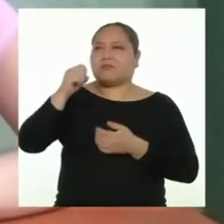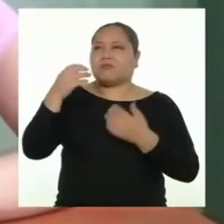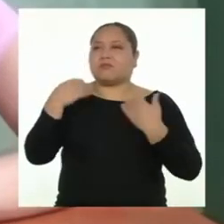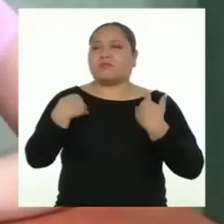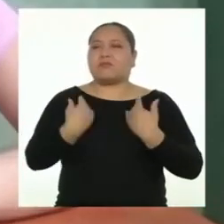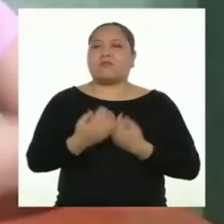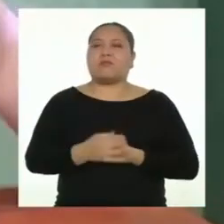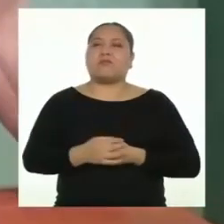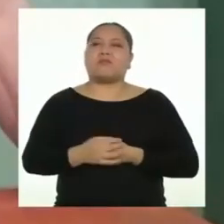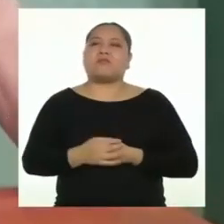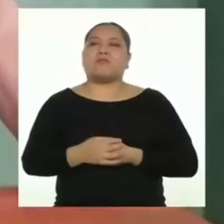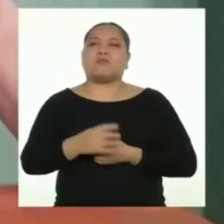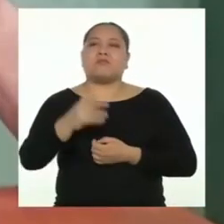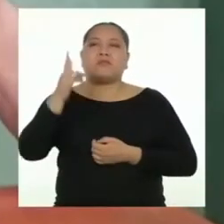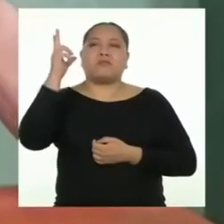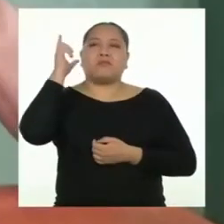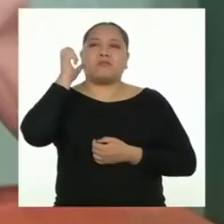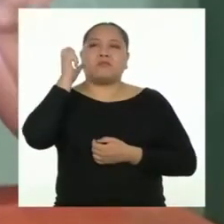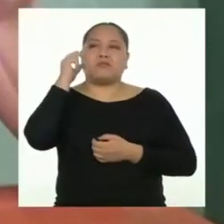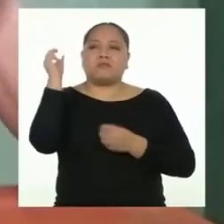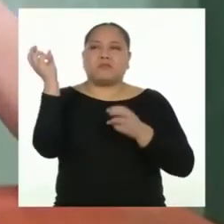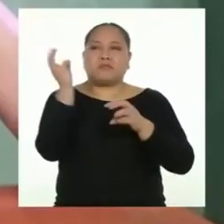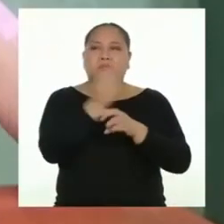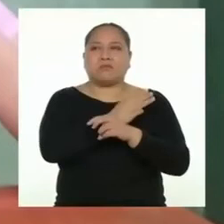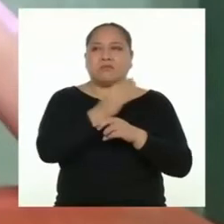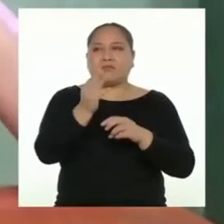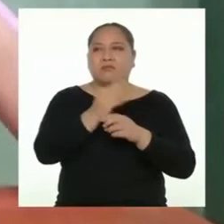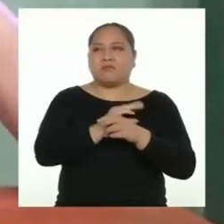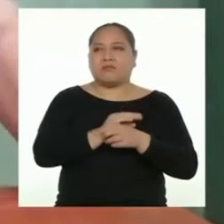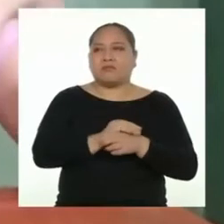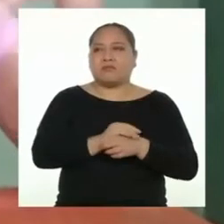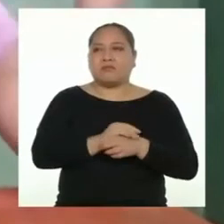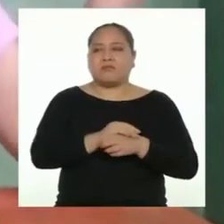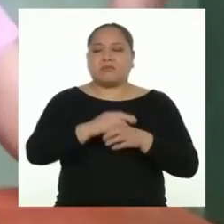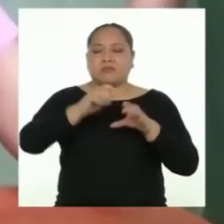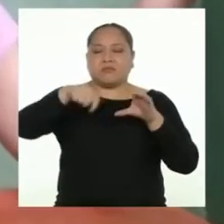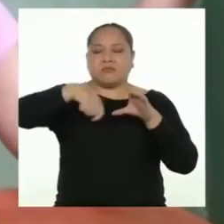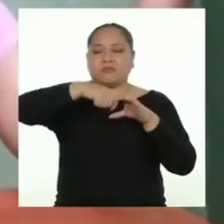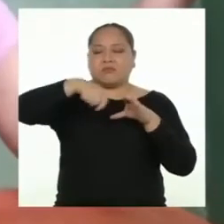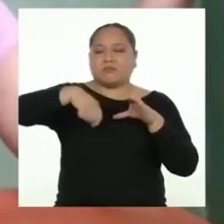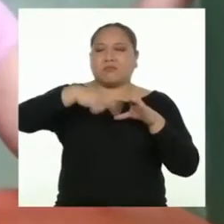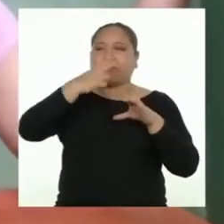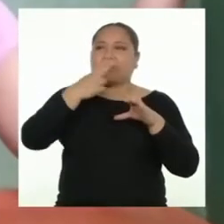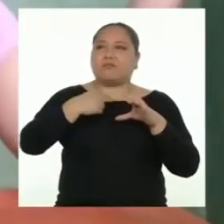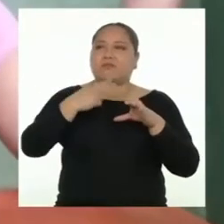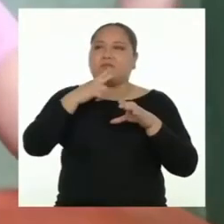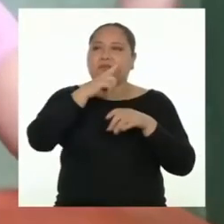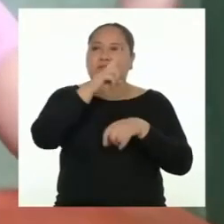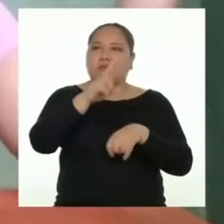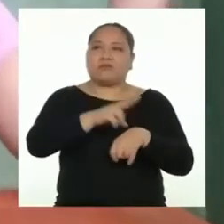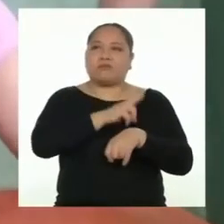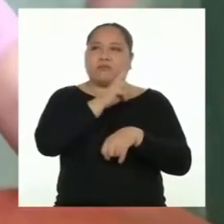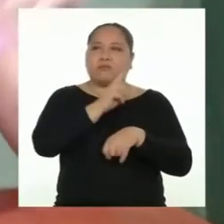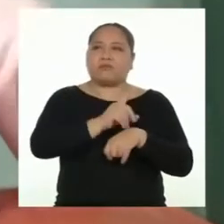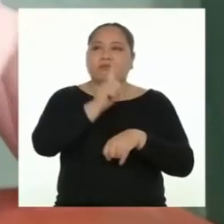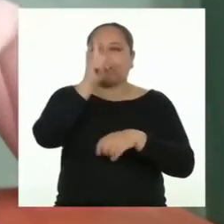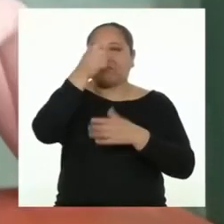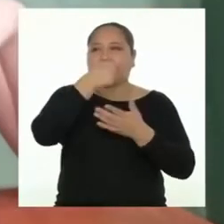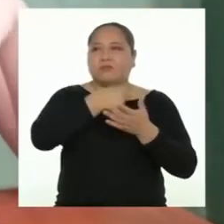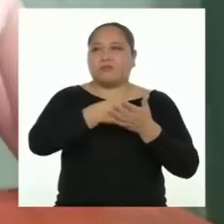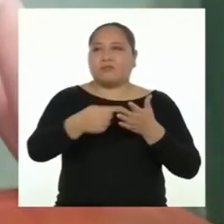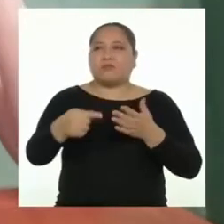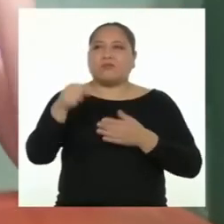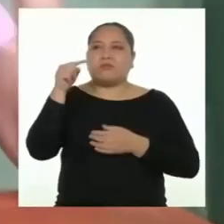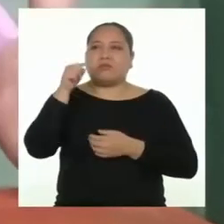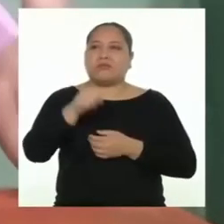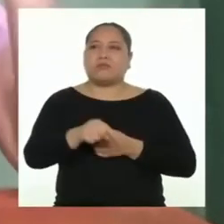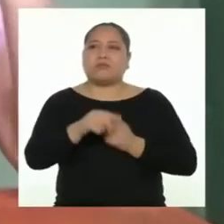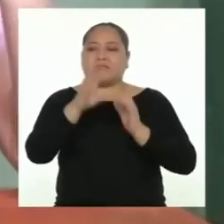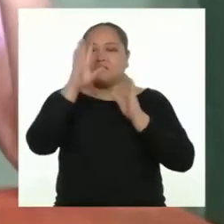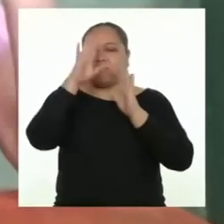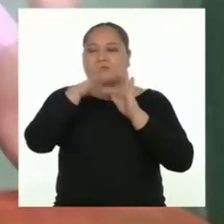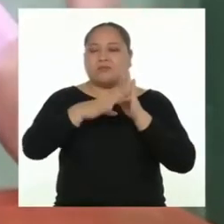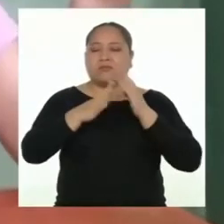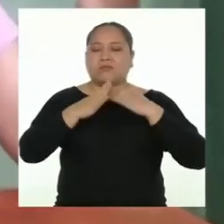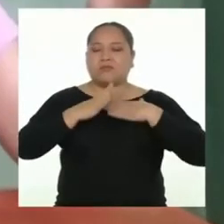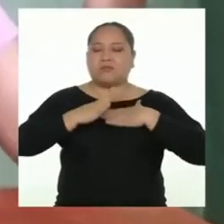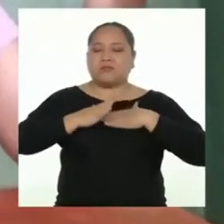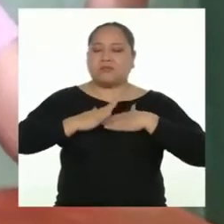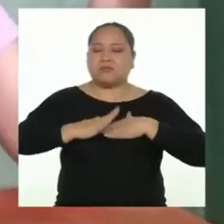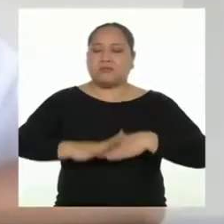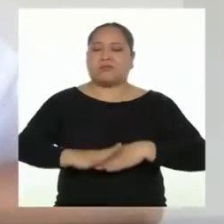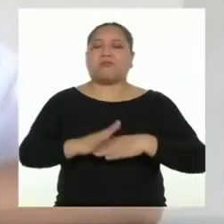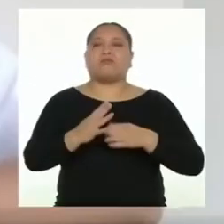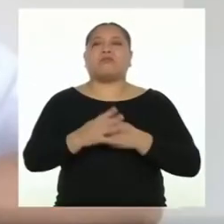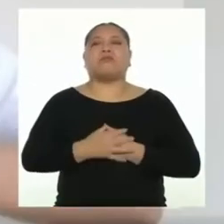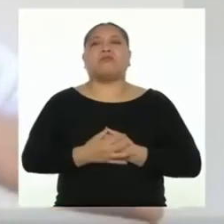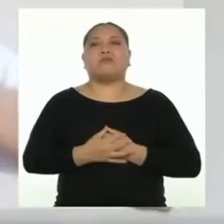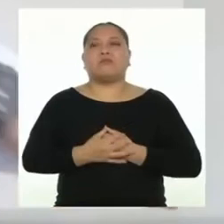tengo un pasatiempo, que es escuchar música y realizar postres. Lo dedico 2 horas a la semana, ya que eso reduce mi ansiedad